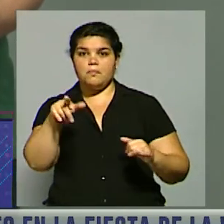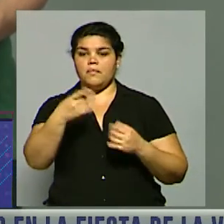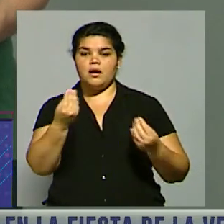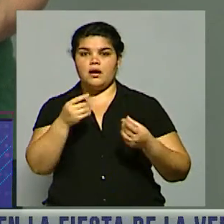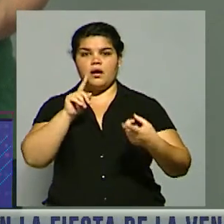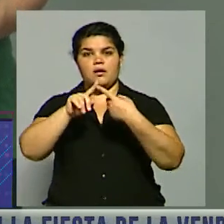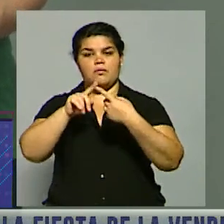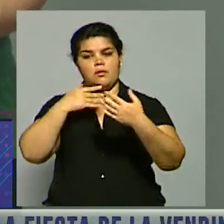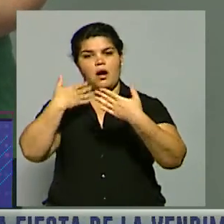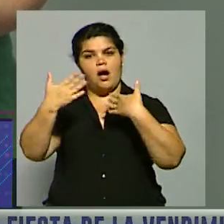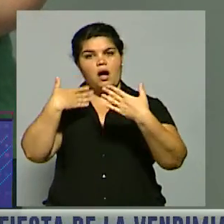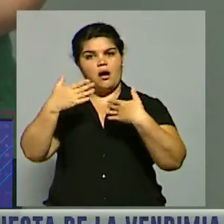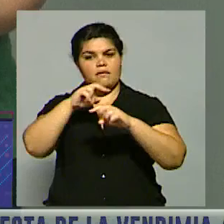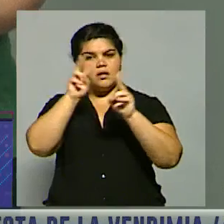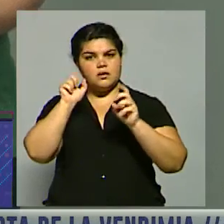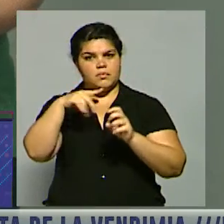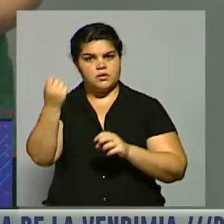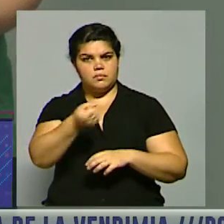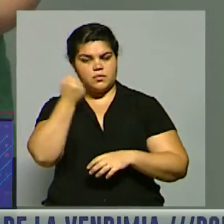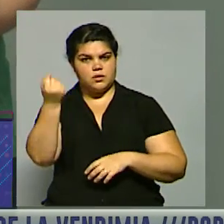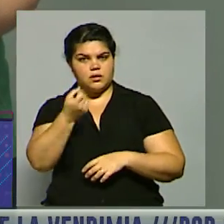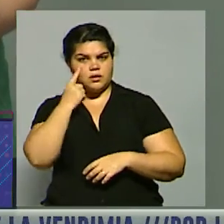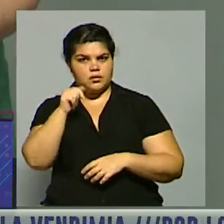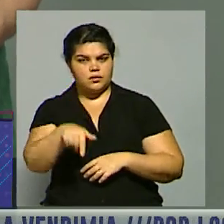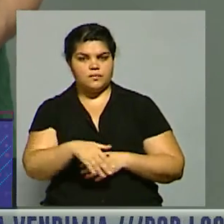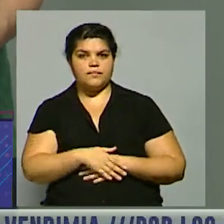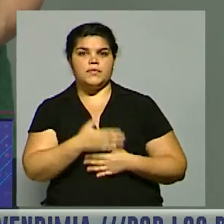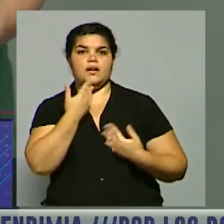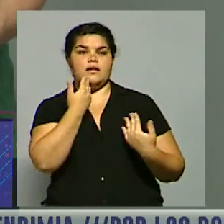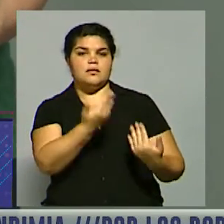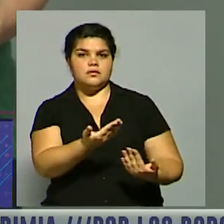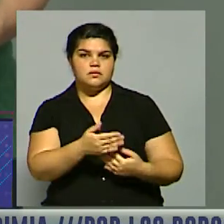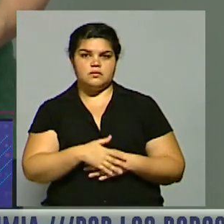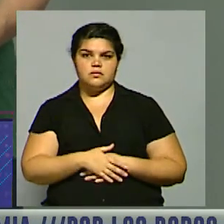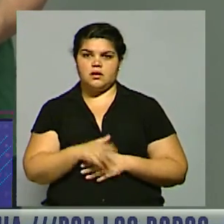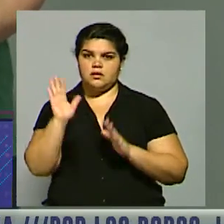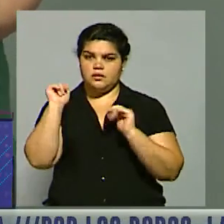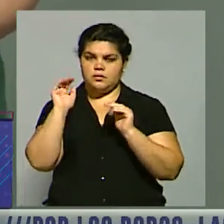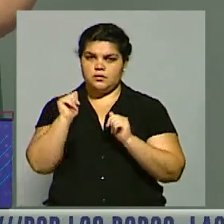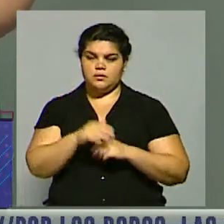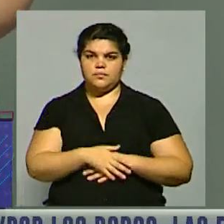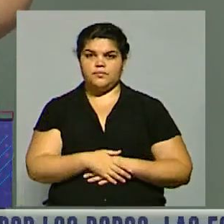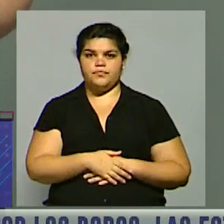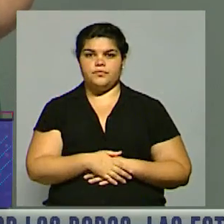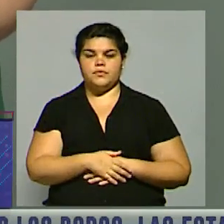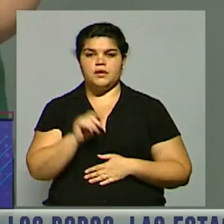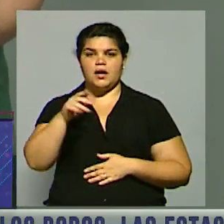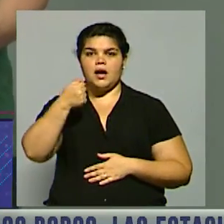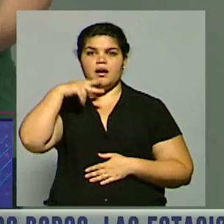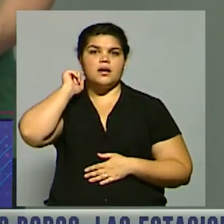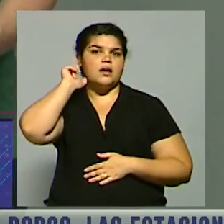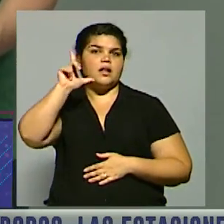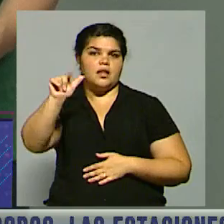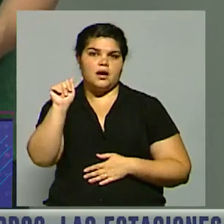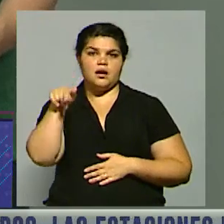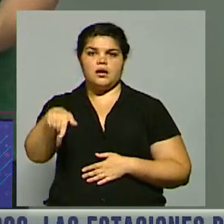hablar de este tema tan importante que sucedía hoy. Bueno, muchas gracias. Hasta luego. Ángela Urondo, la